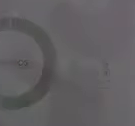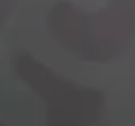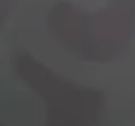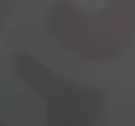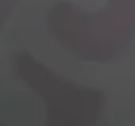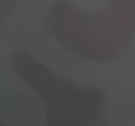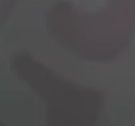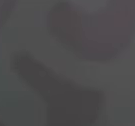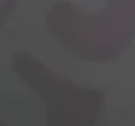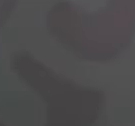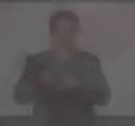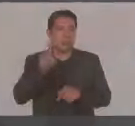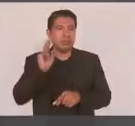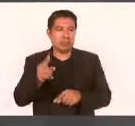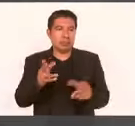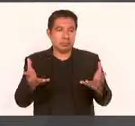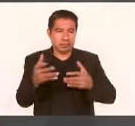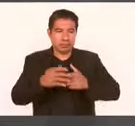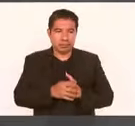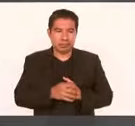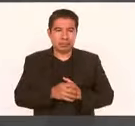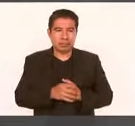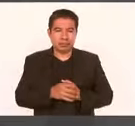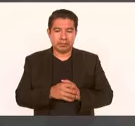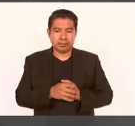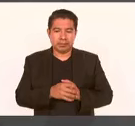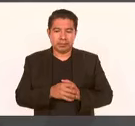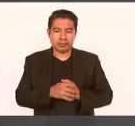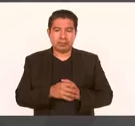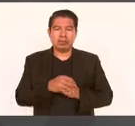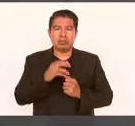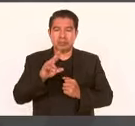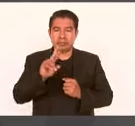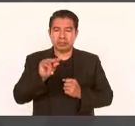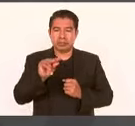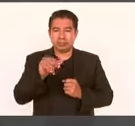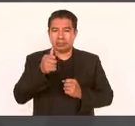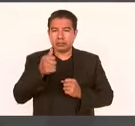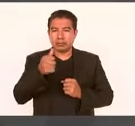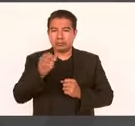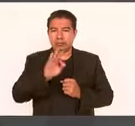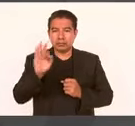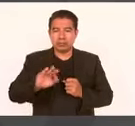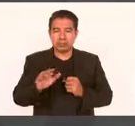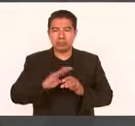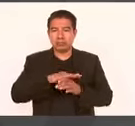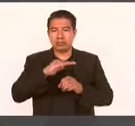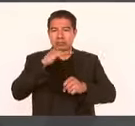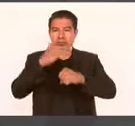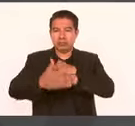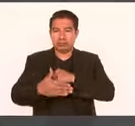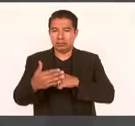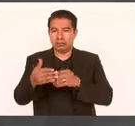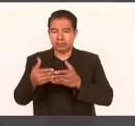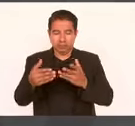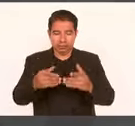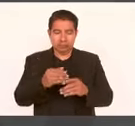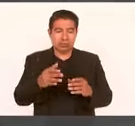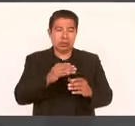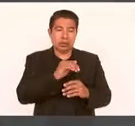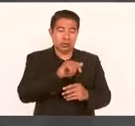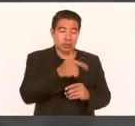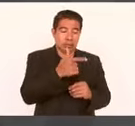templos. De estas acciones, el 86% están concluidas, el 12% se encuentran en